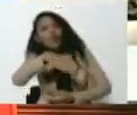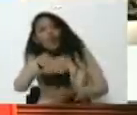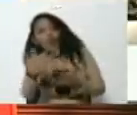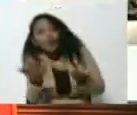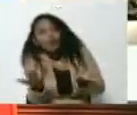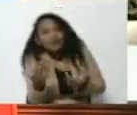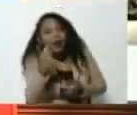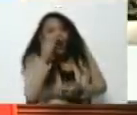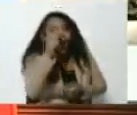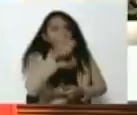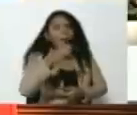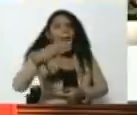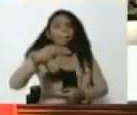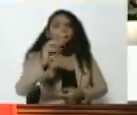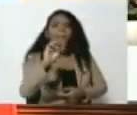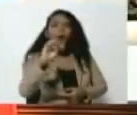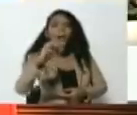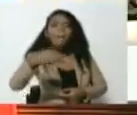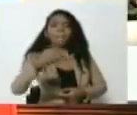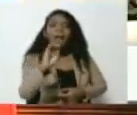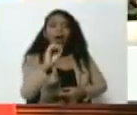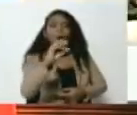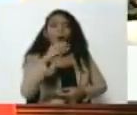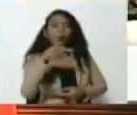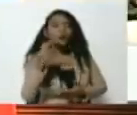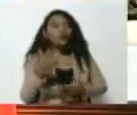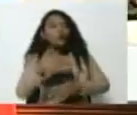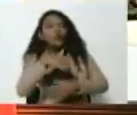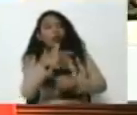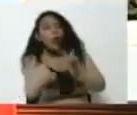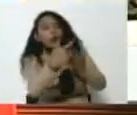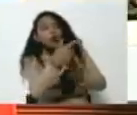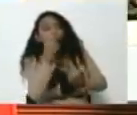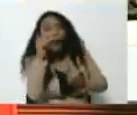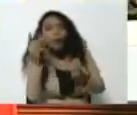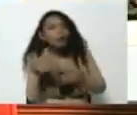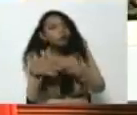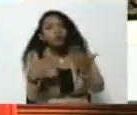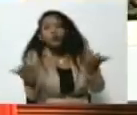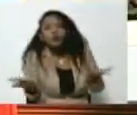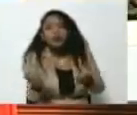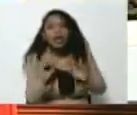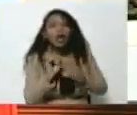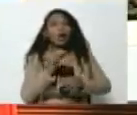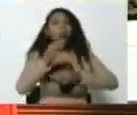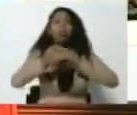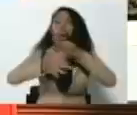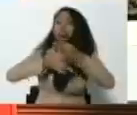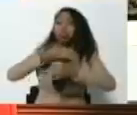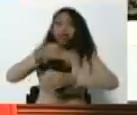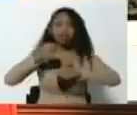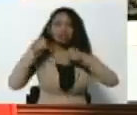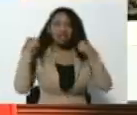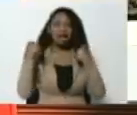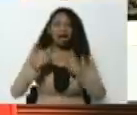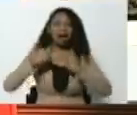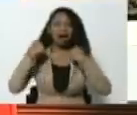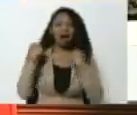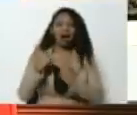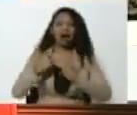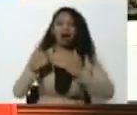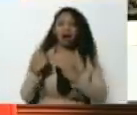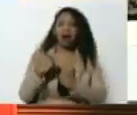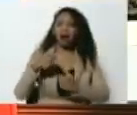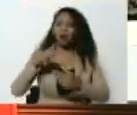Pompeo? ¿Dónde está John Bolton? Que declaraban prepotentes y nombraban